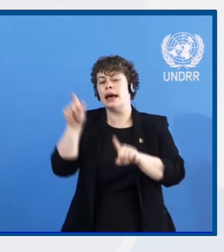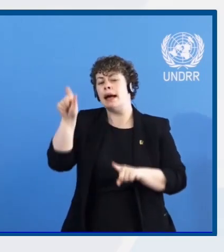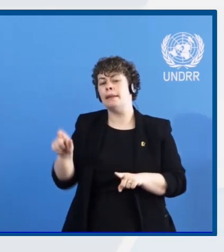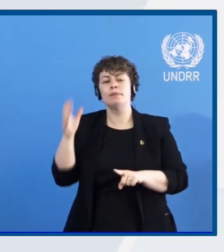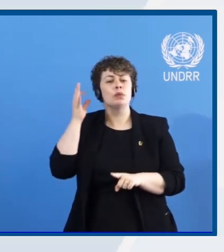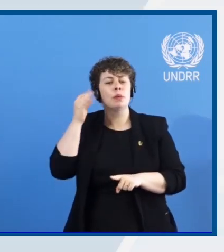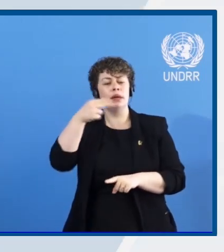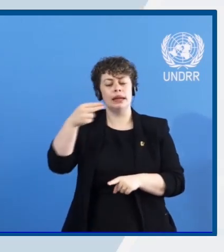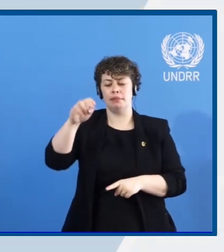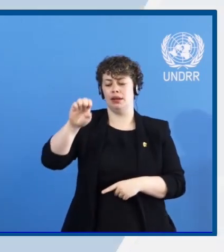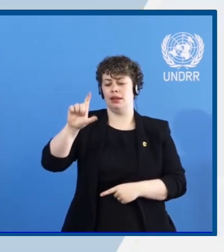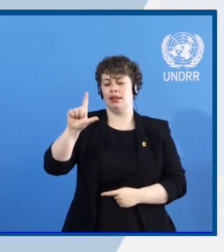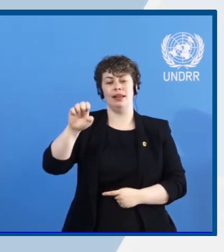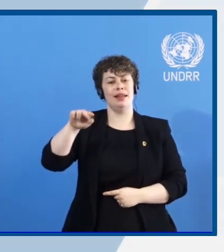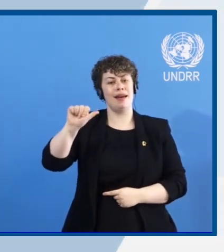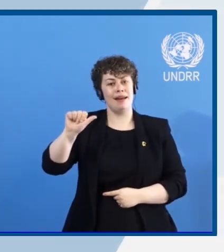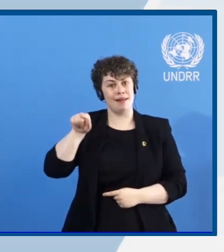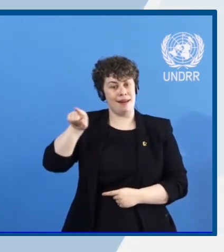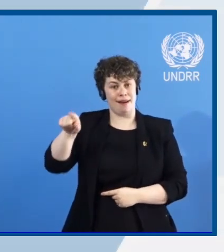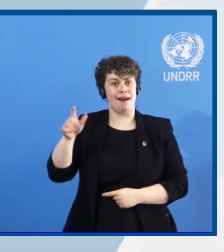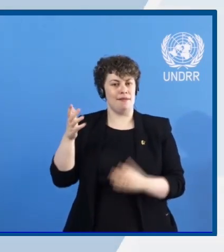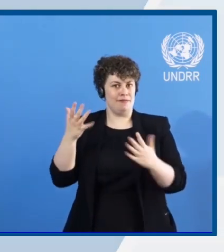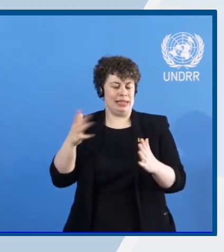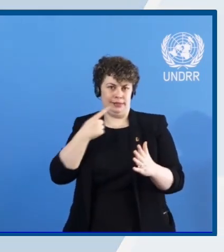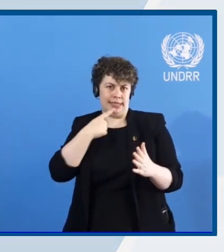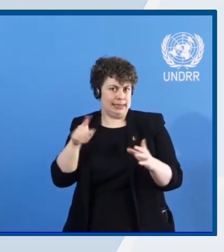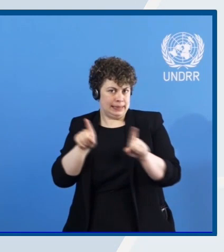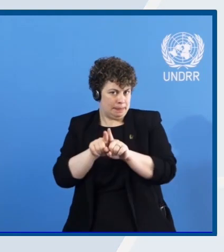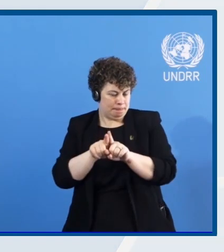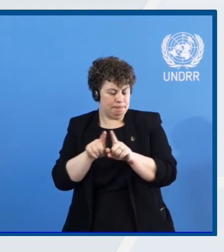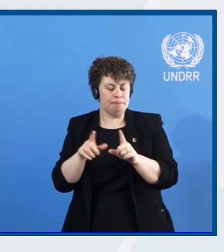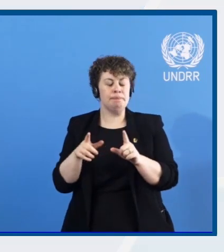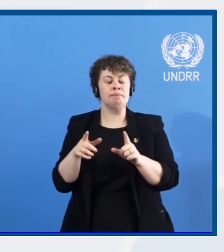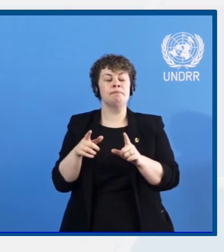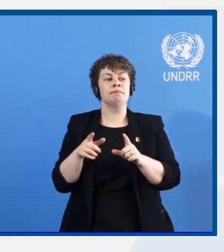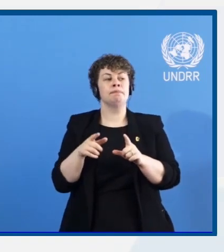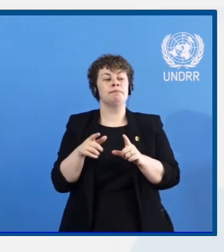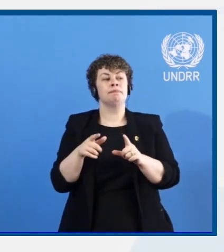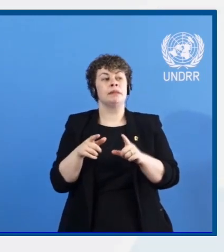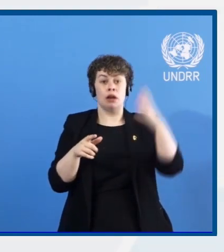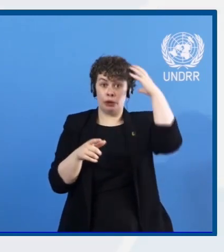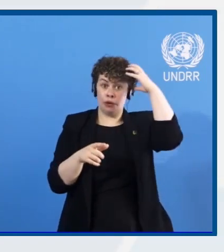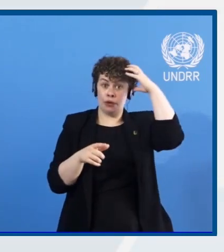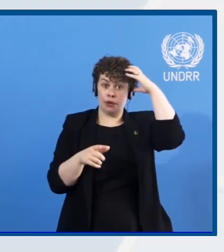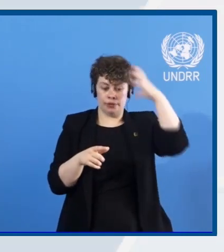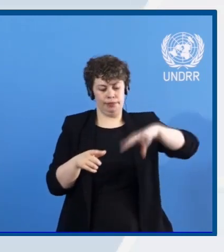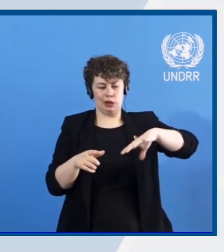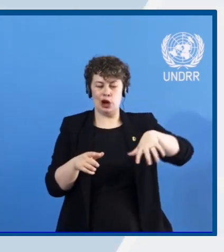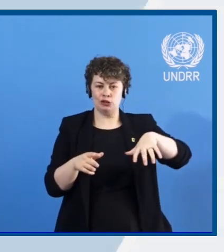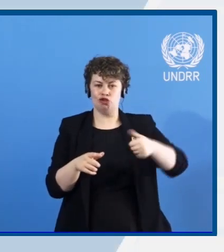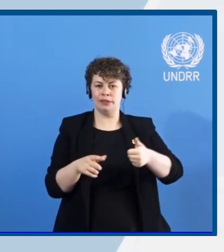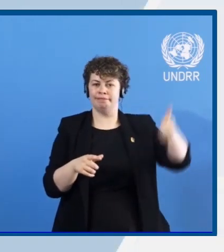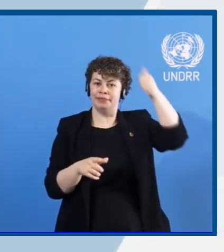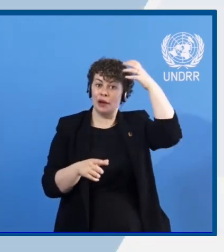fundamental en que los gobiernos bajo el marco normativo que tienen,